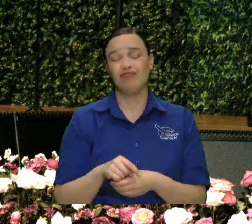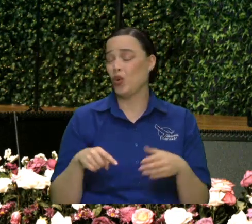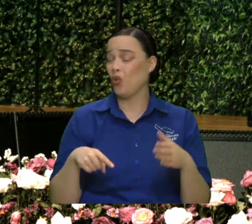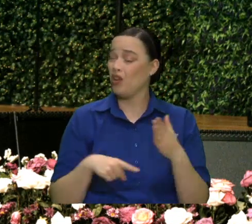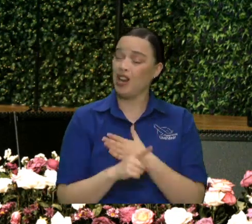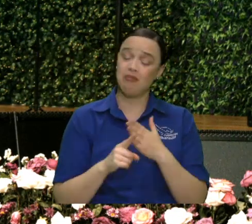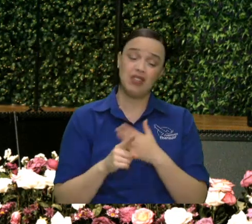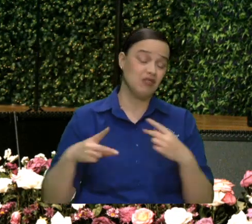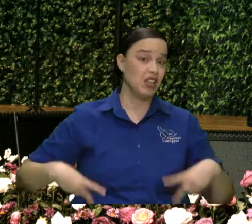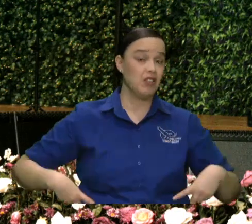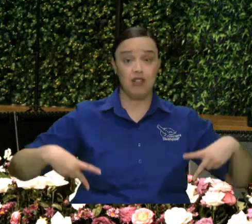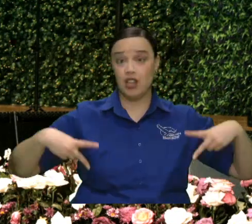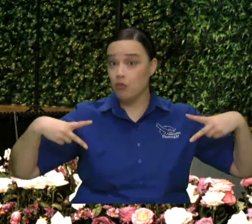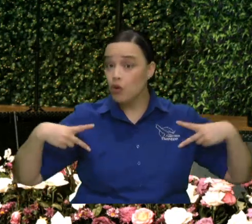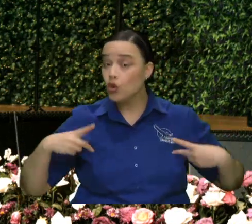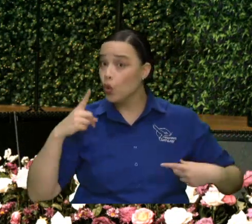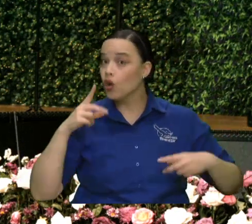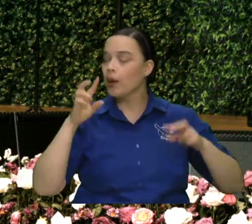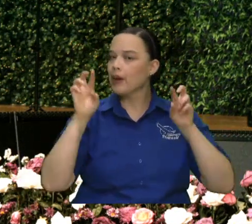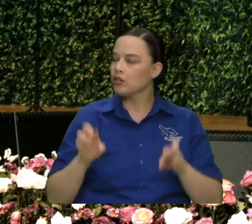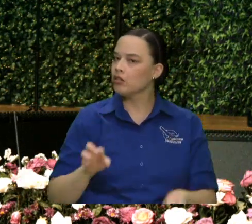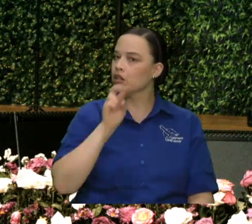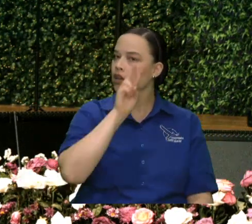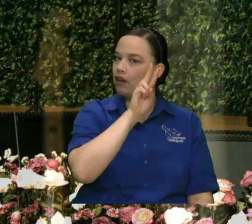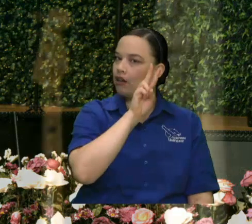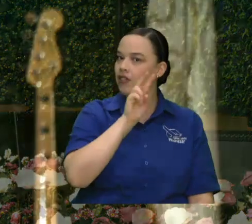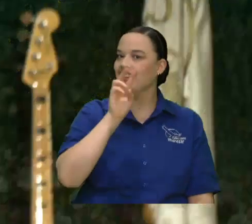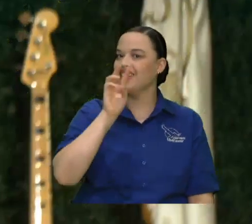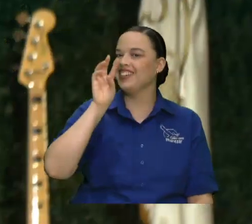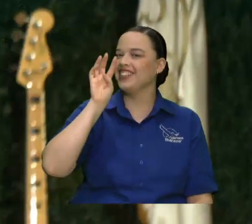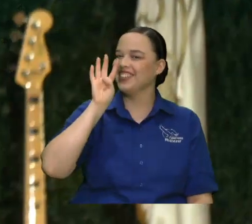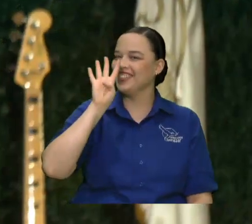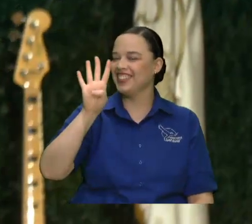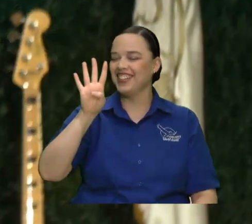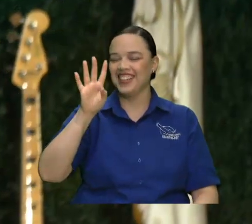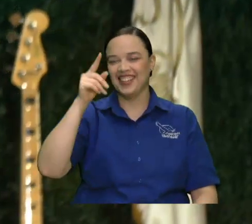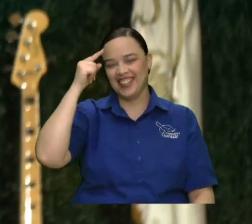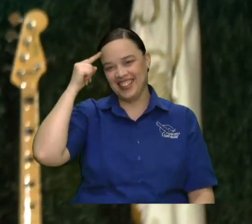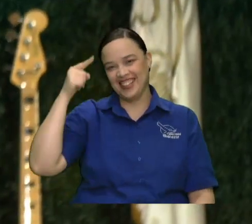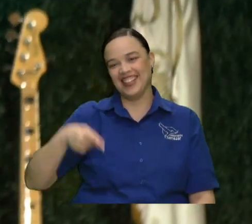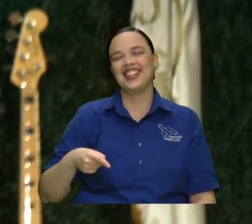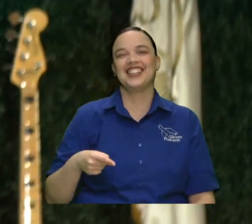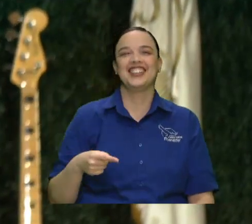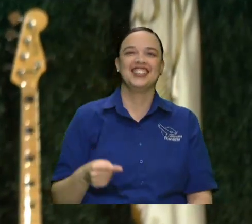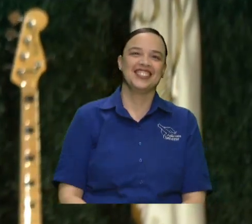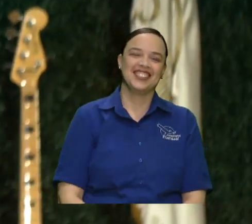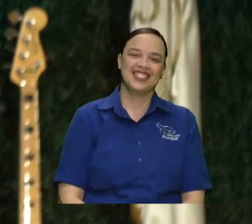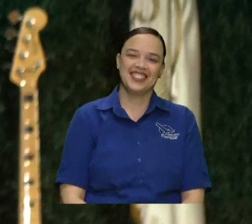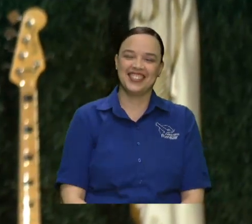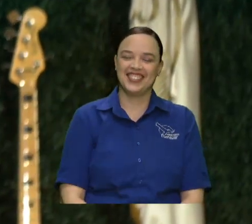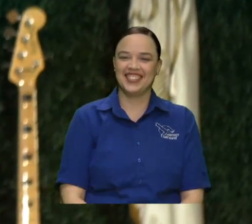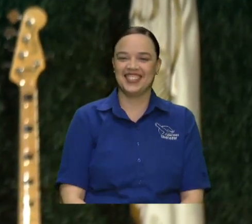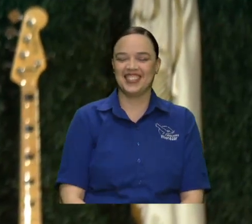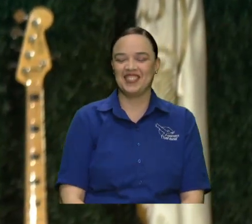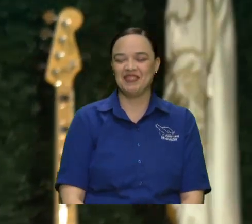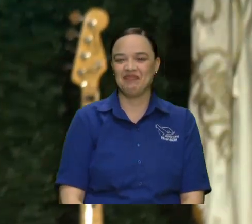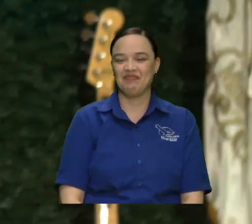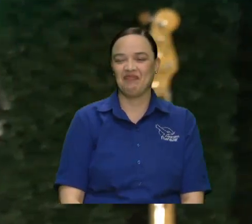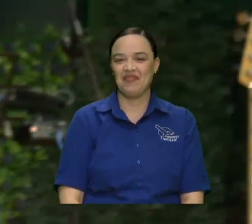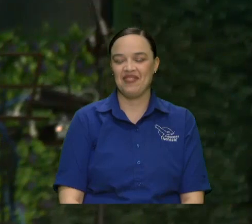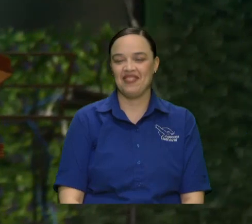persona 24 horas al día que parecen 28 bueno cuando se esta ciudad pero